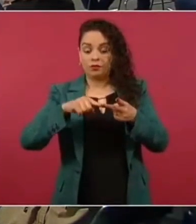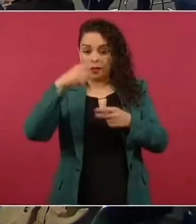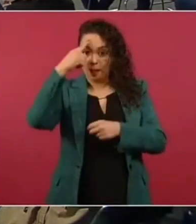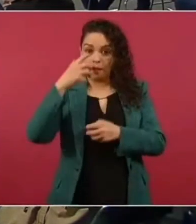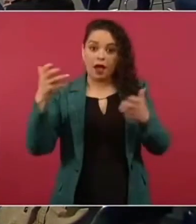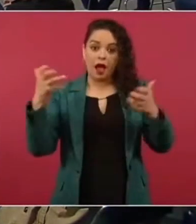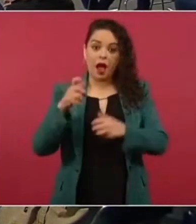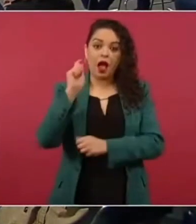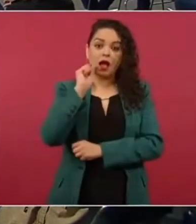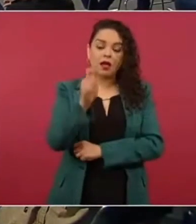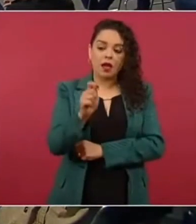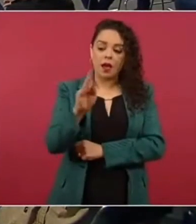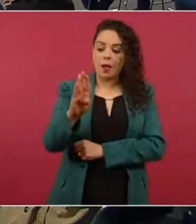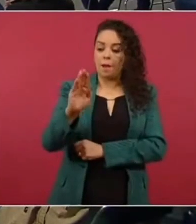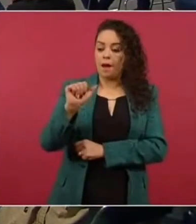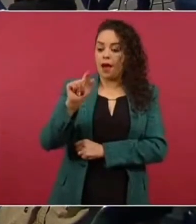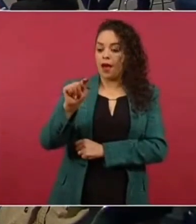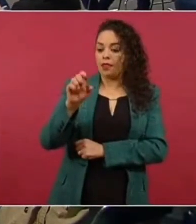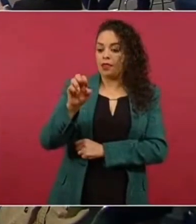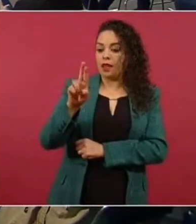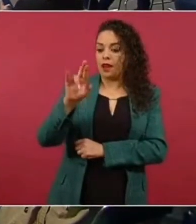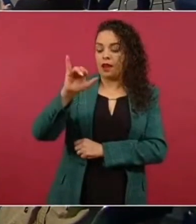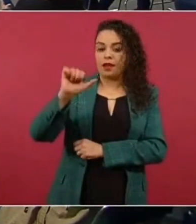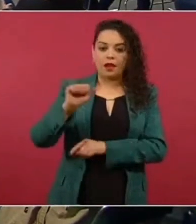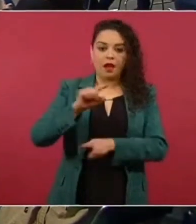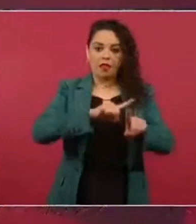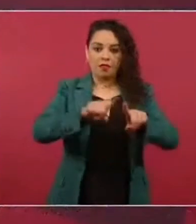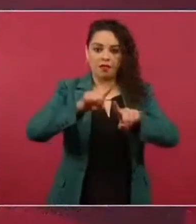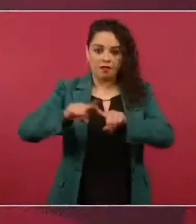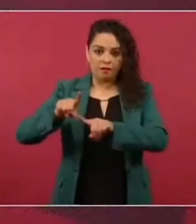baterías, el cobre,